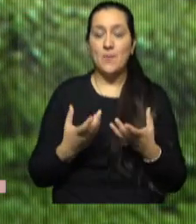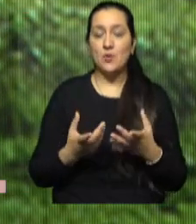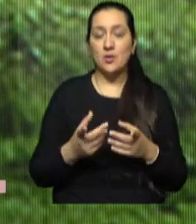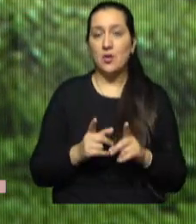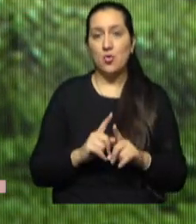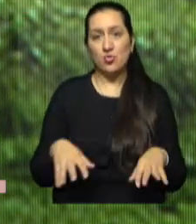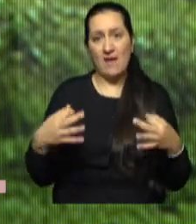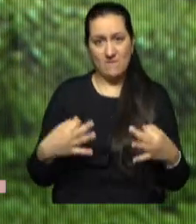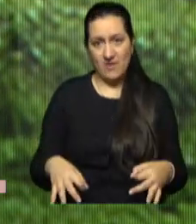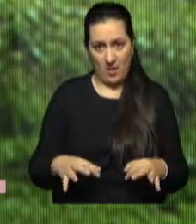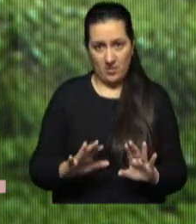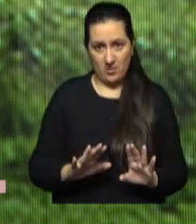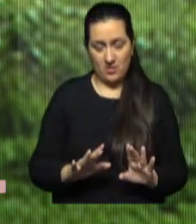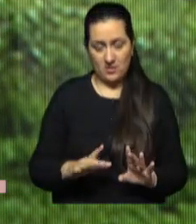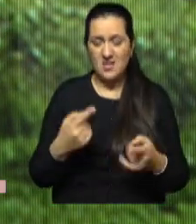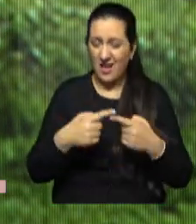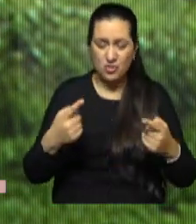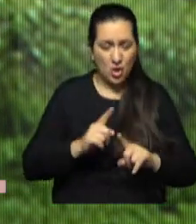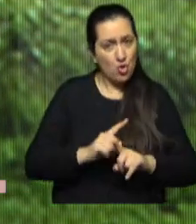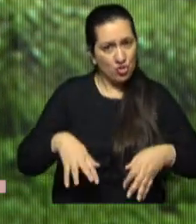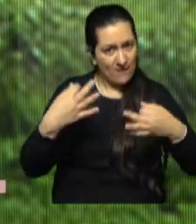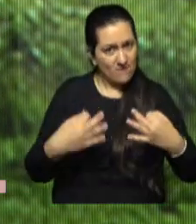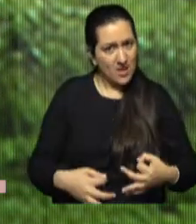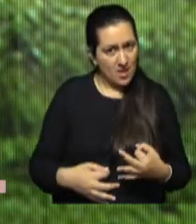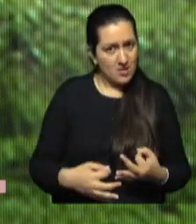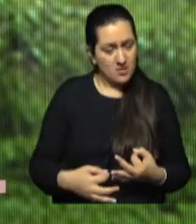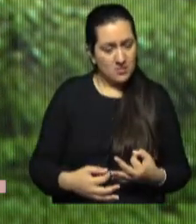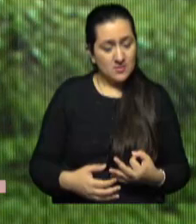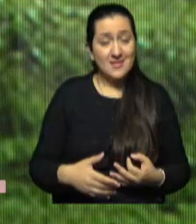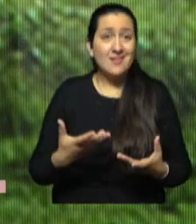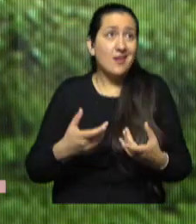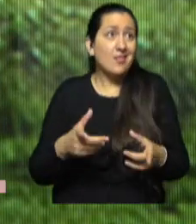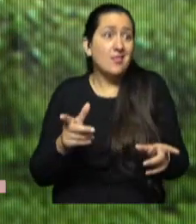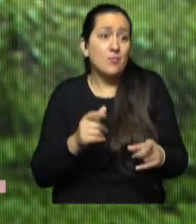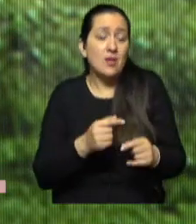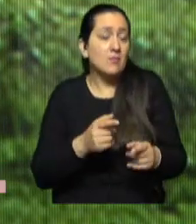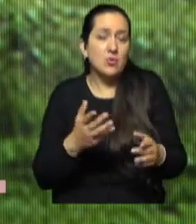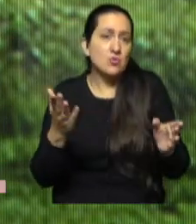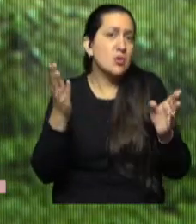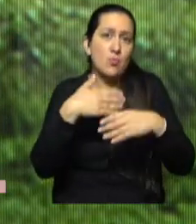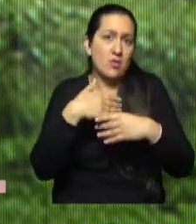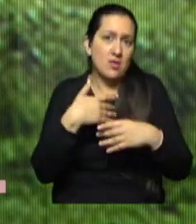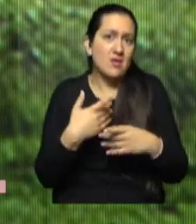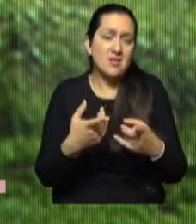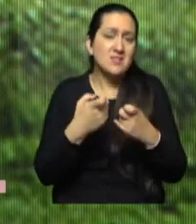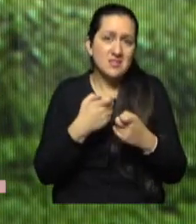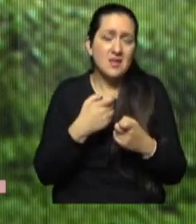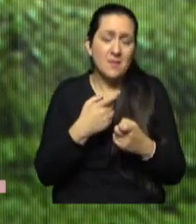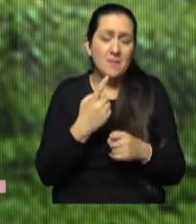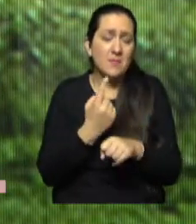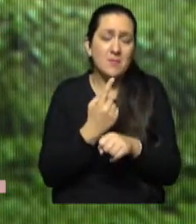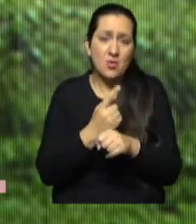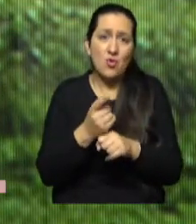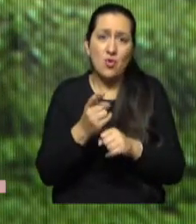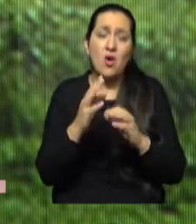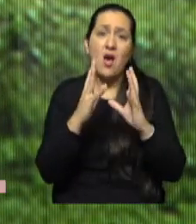está bien laudado y cuando las cosas no están bien laudadas aunque se le quiera dar punto final este quedan siguen maldeudadas y en algún momento